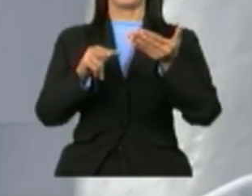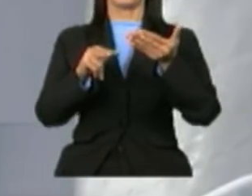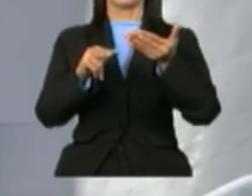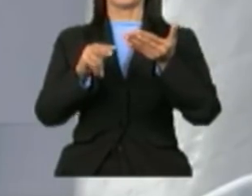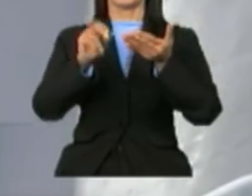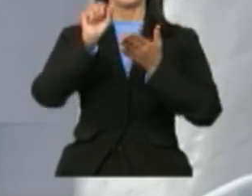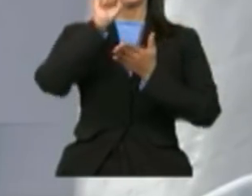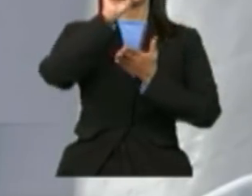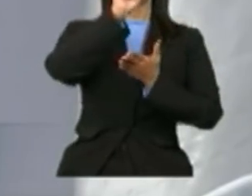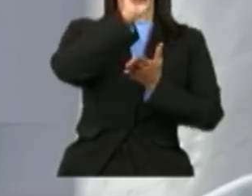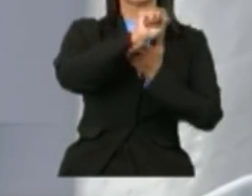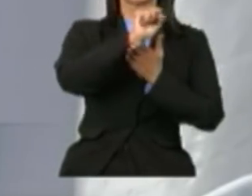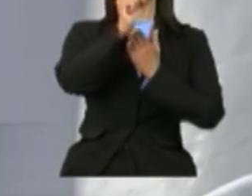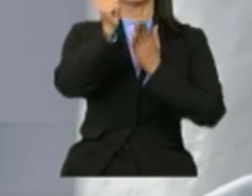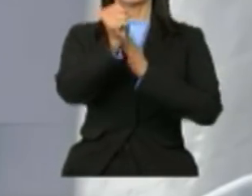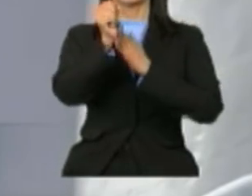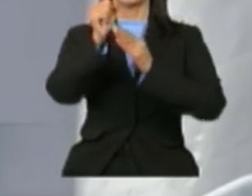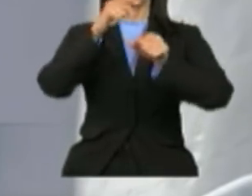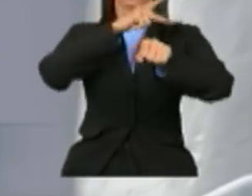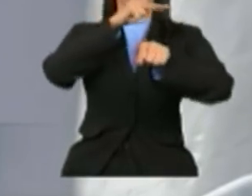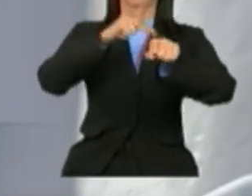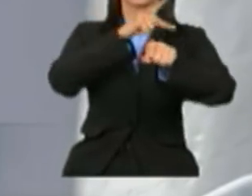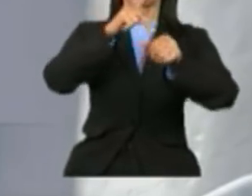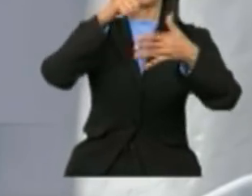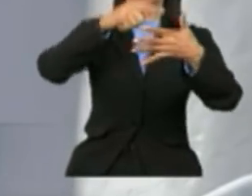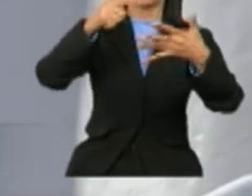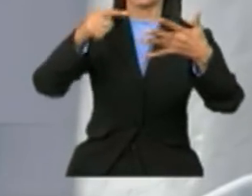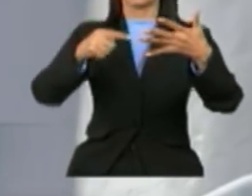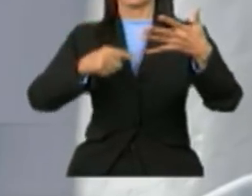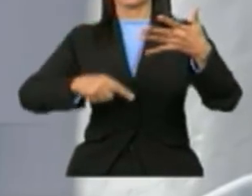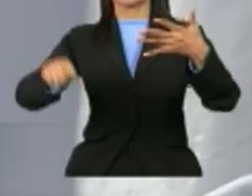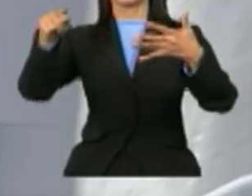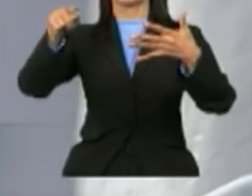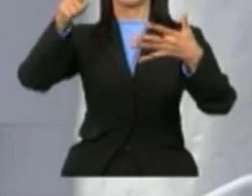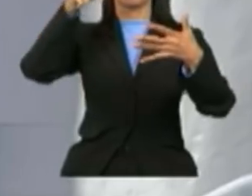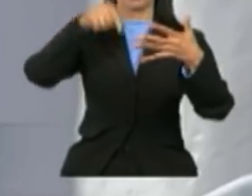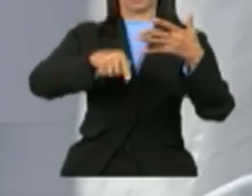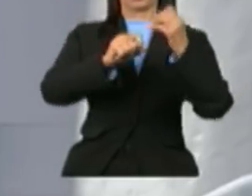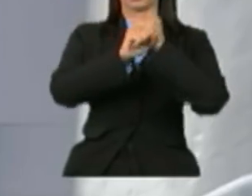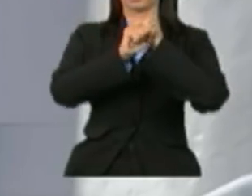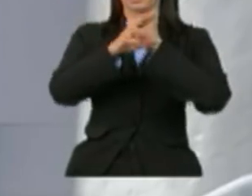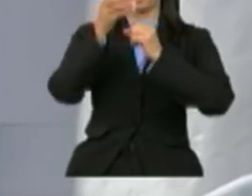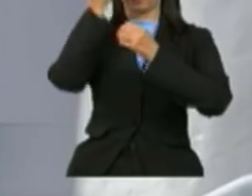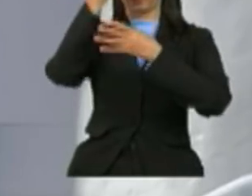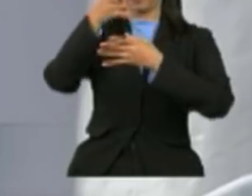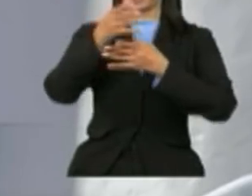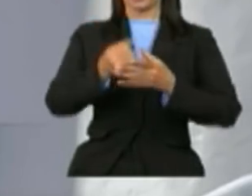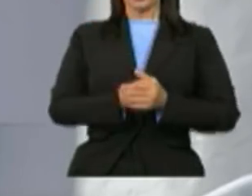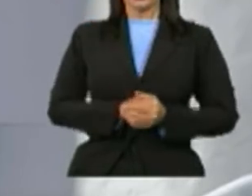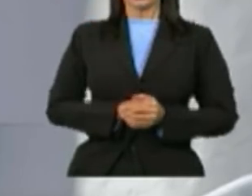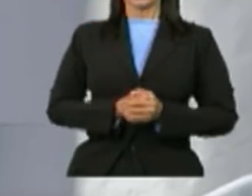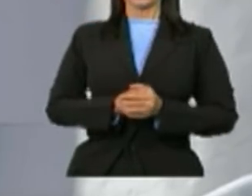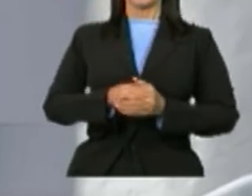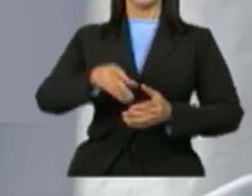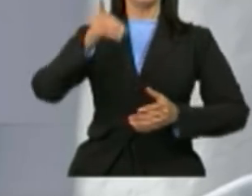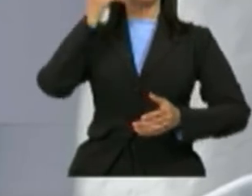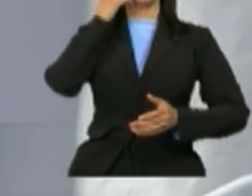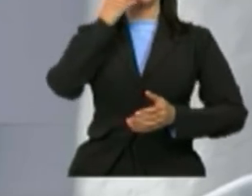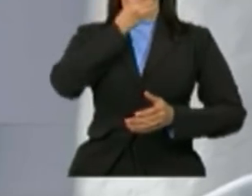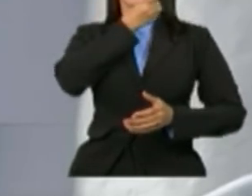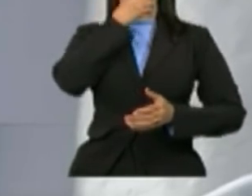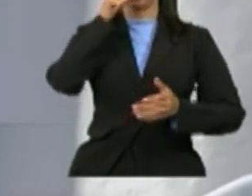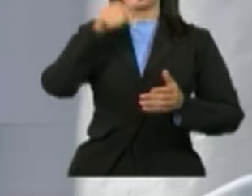la situación por provincia de este boletín. El Distrito